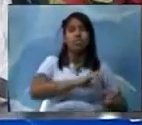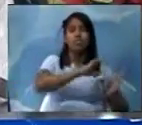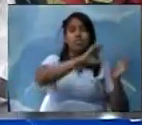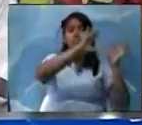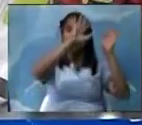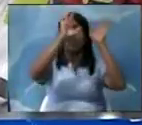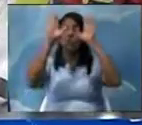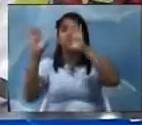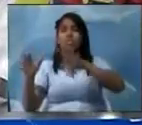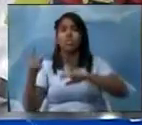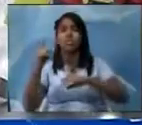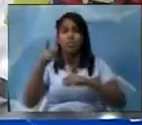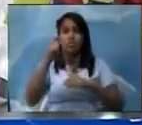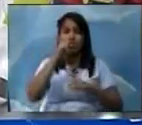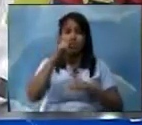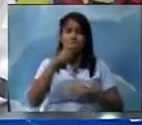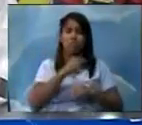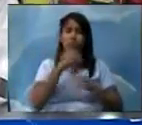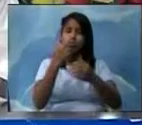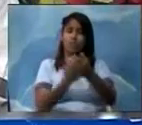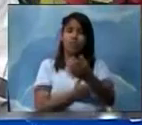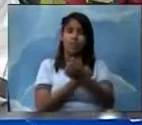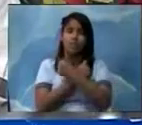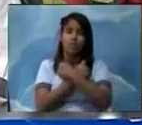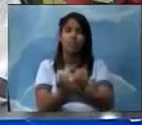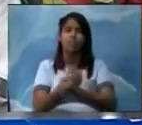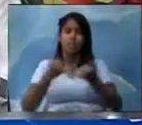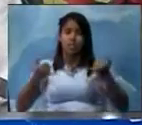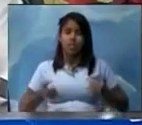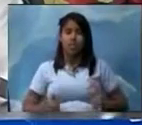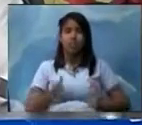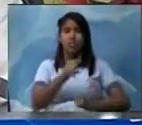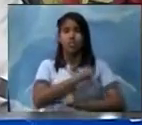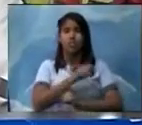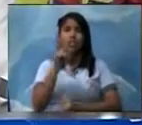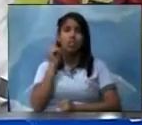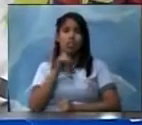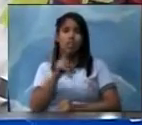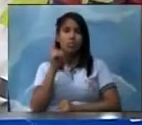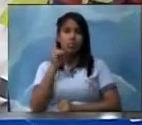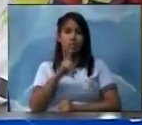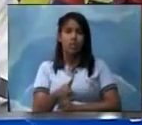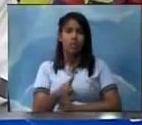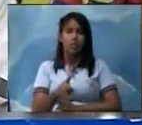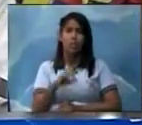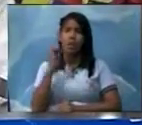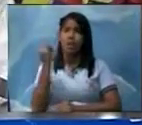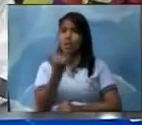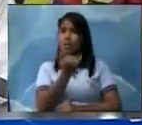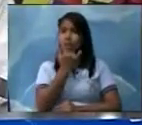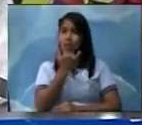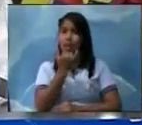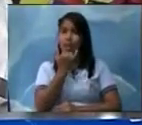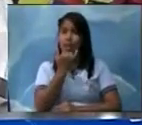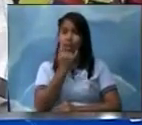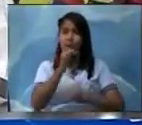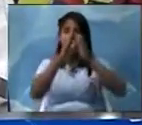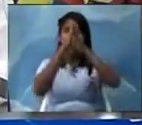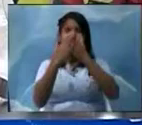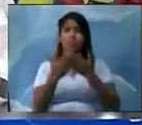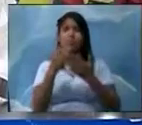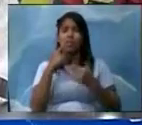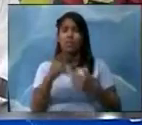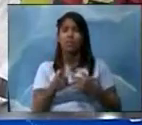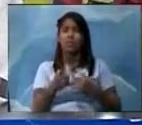universo estos hombres amados hermanos hijos de mentira engañadores la